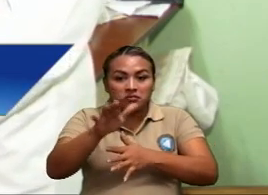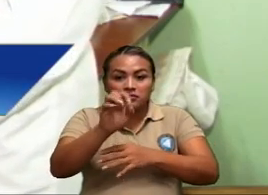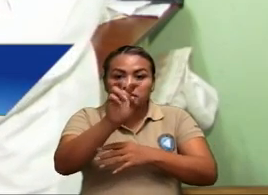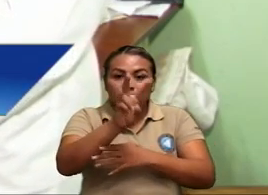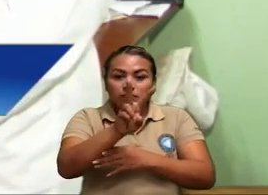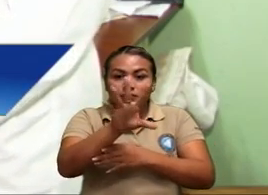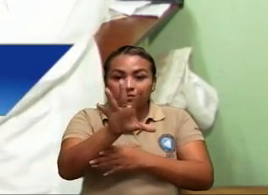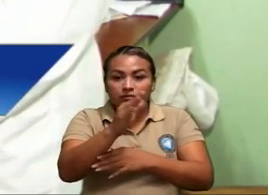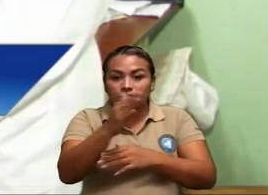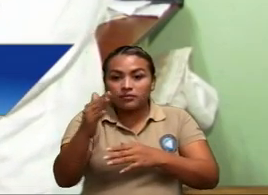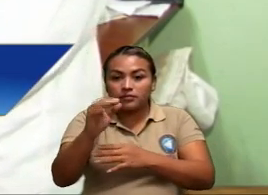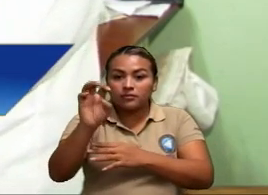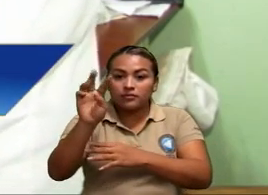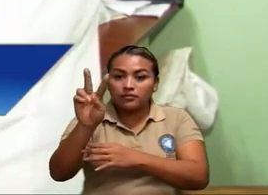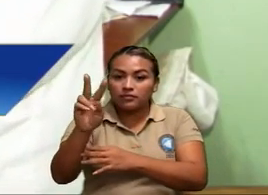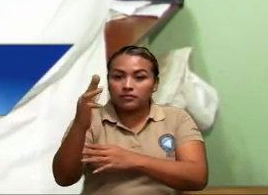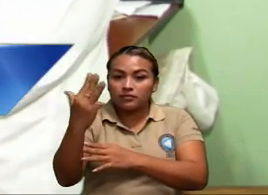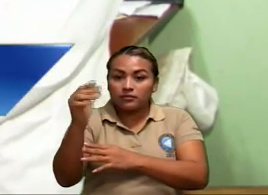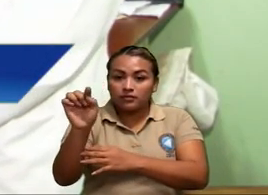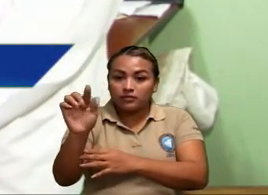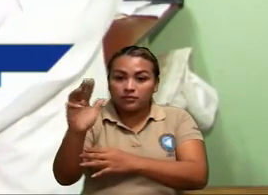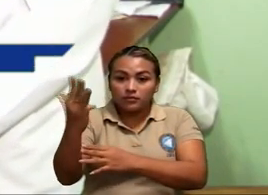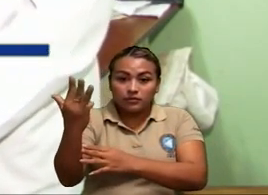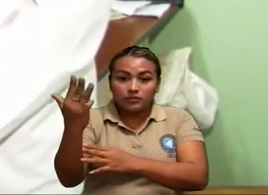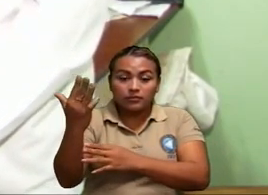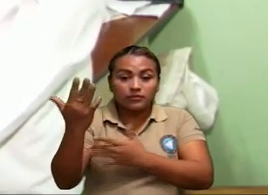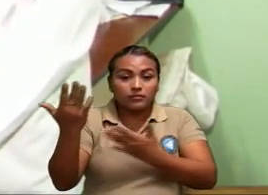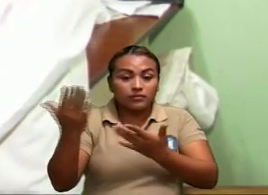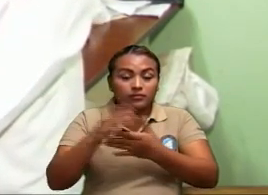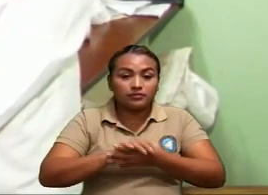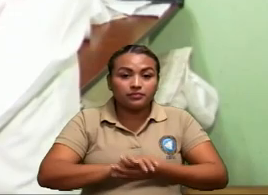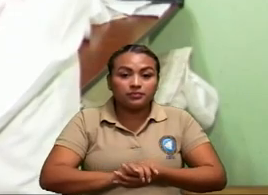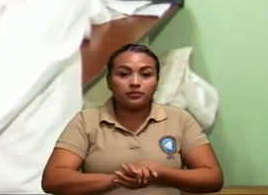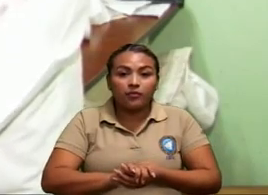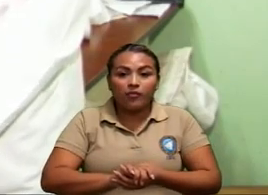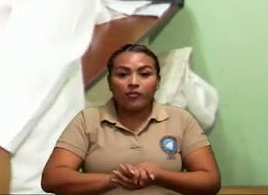25 a 29.9. El índice de masa corporal es...